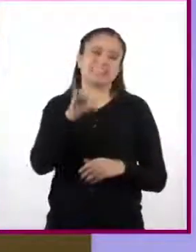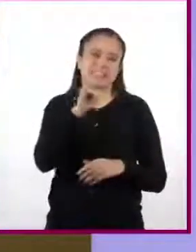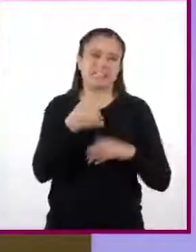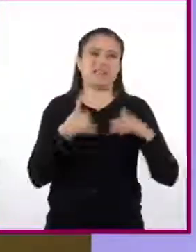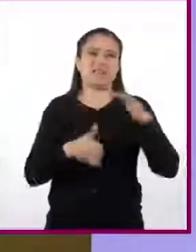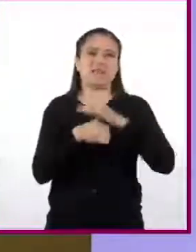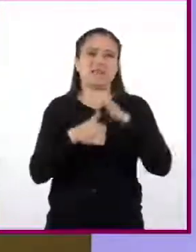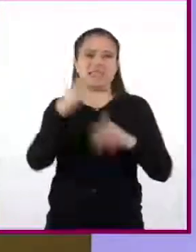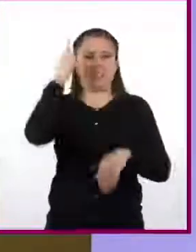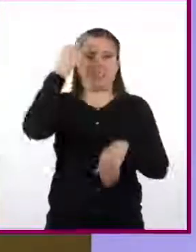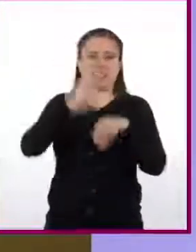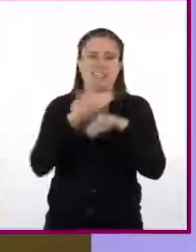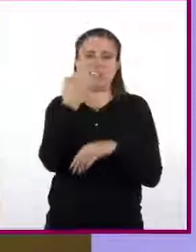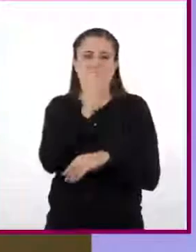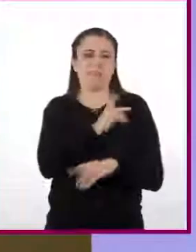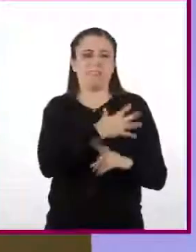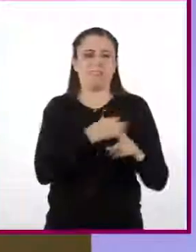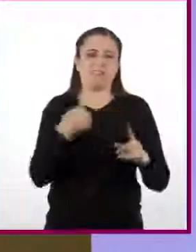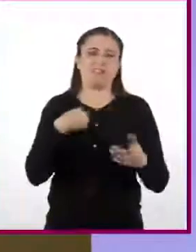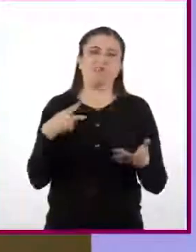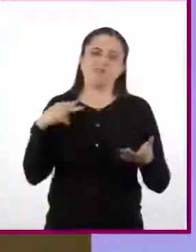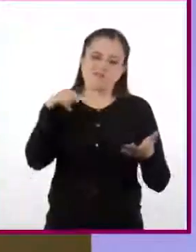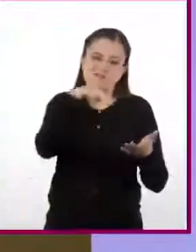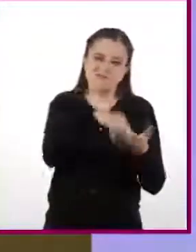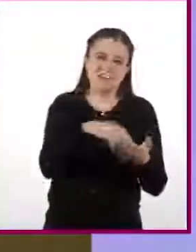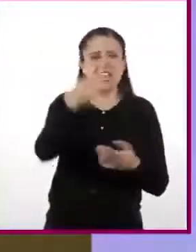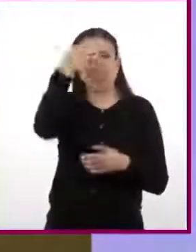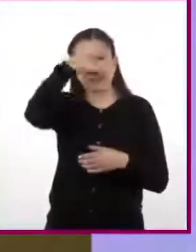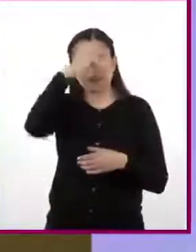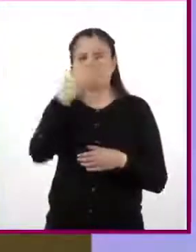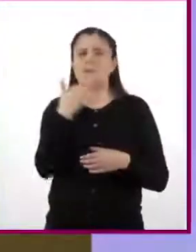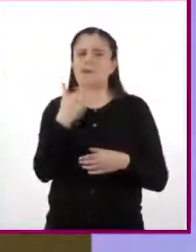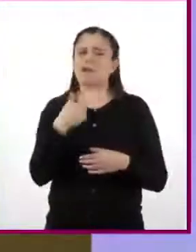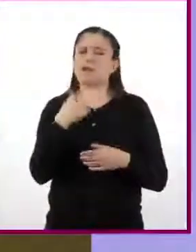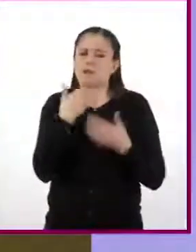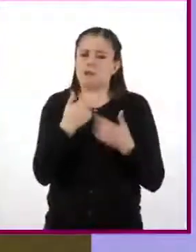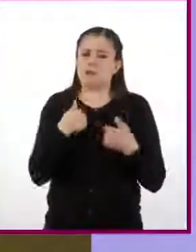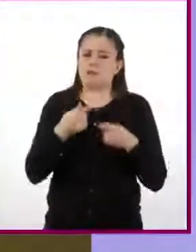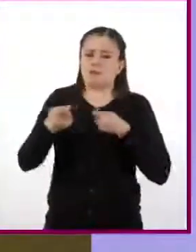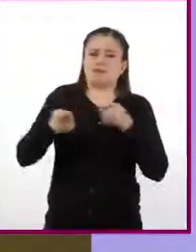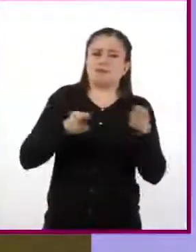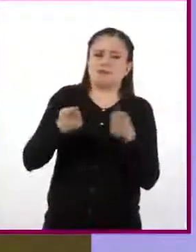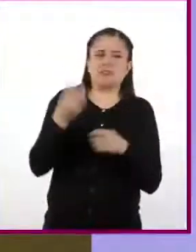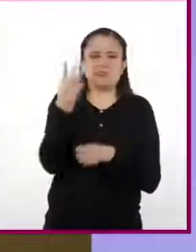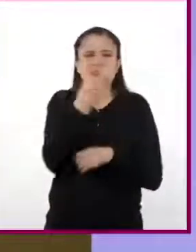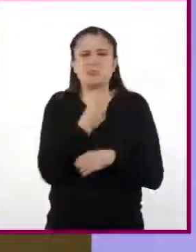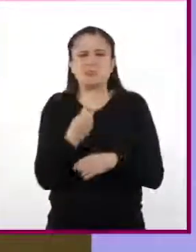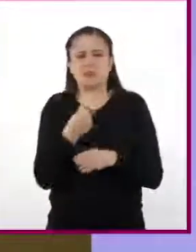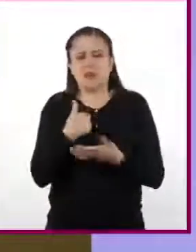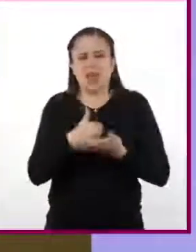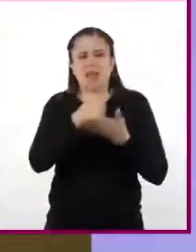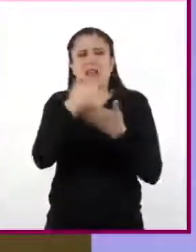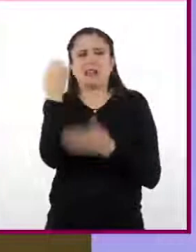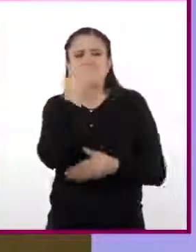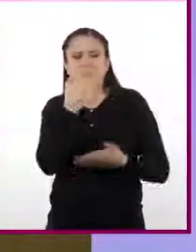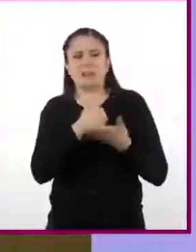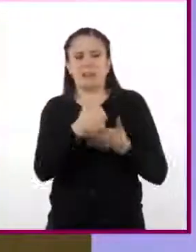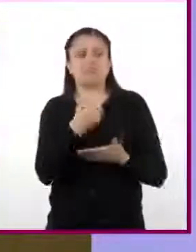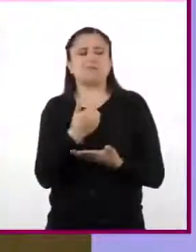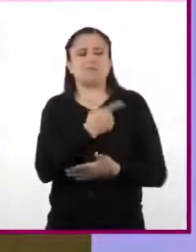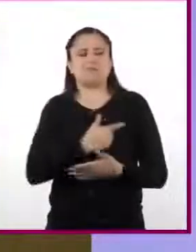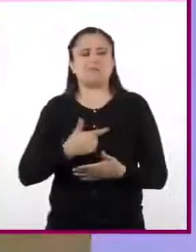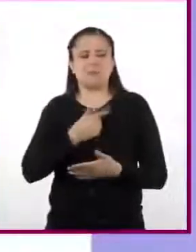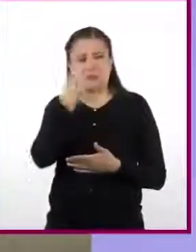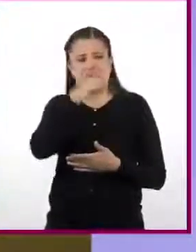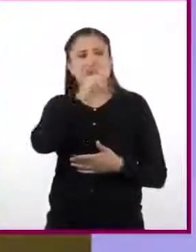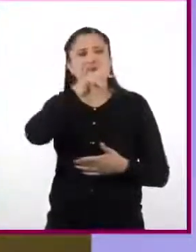directiva del colegio de mis hijos. Fue una experiencia bonita porque ayudé a la escuela a que estuviera